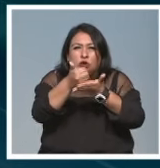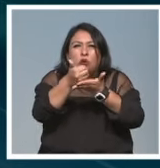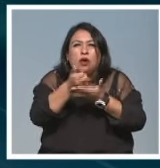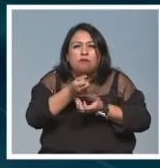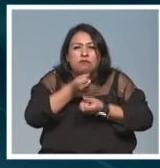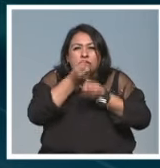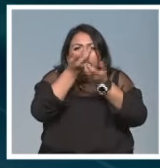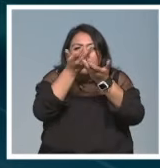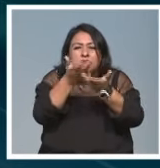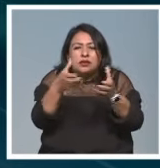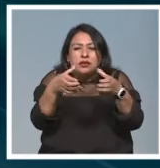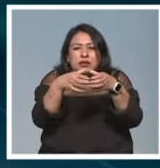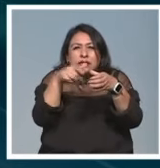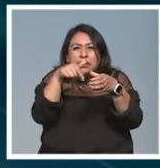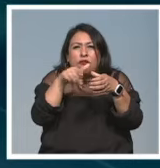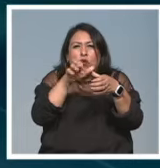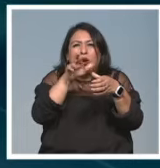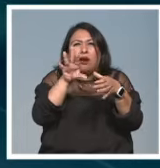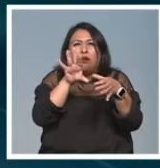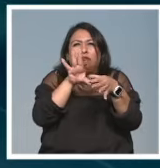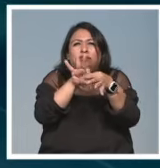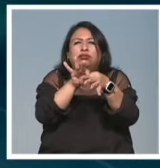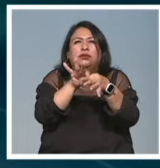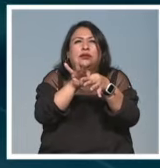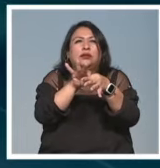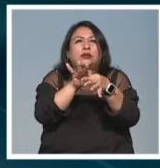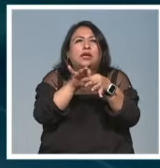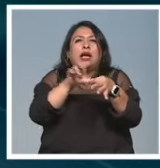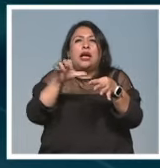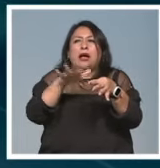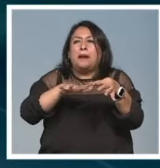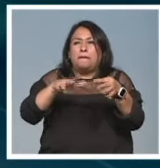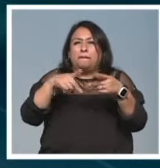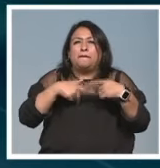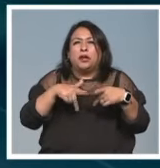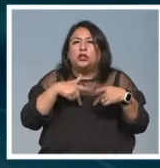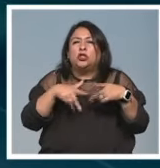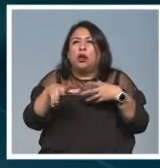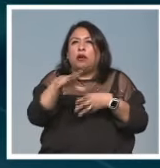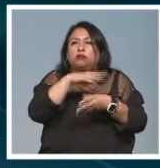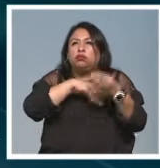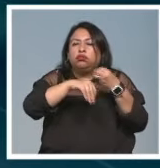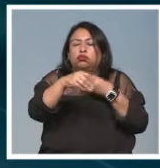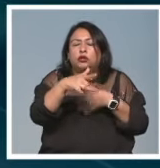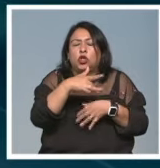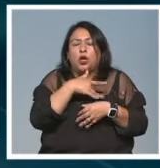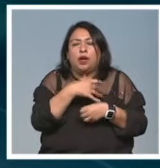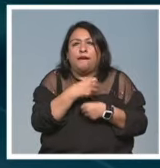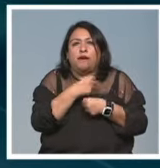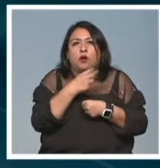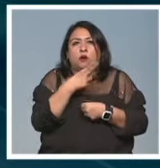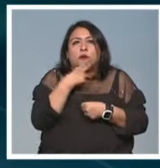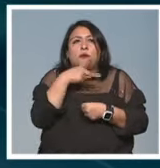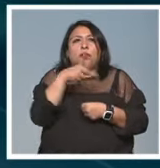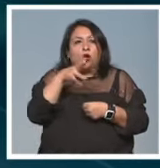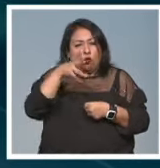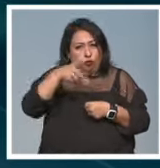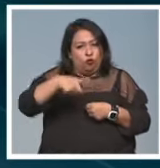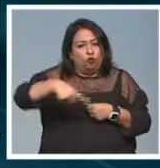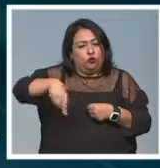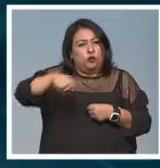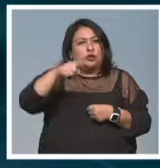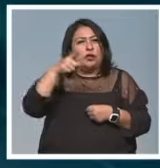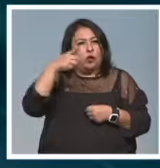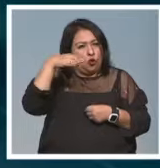llevar este género que es tan cercano a los públicos y que se arraiga en el corazón. Con mucho orgullo de ustedes, me imagino,